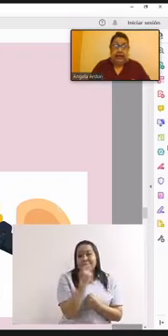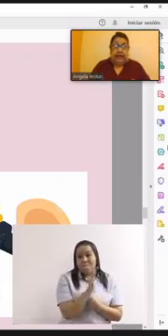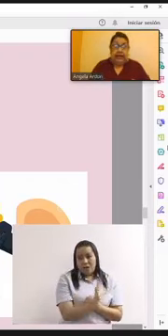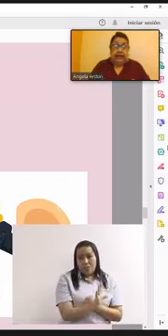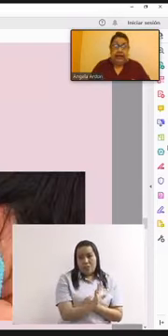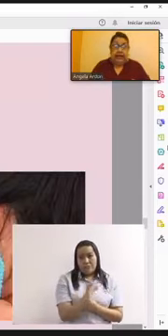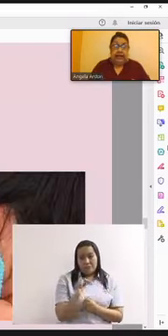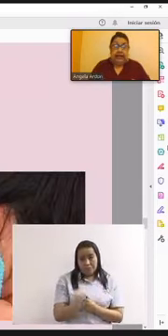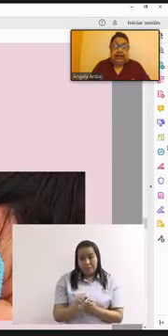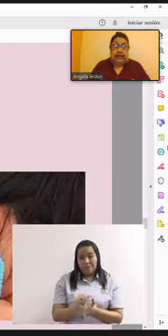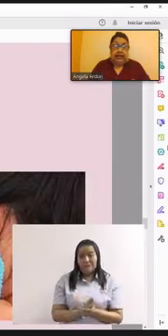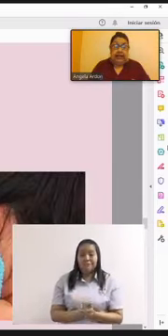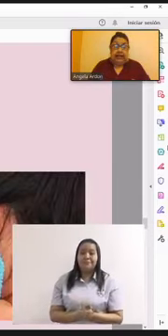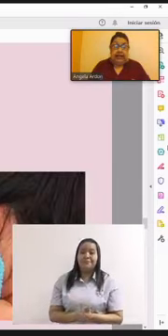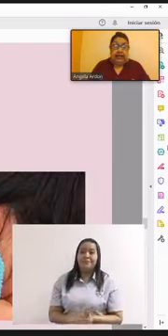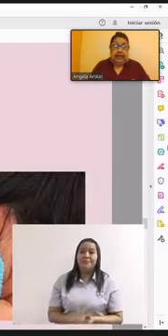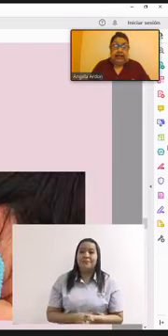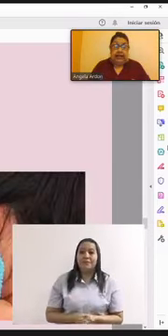siguiente.